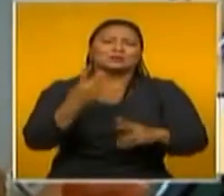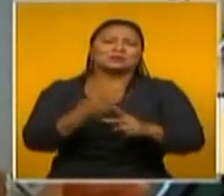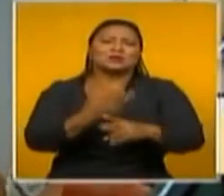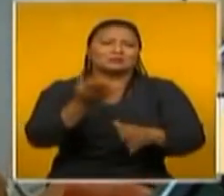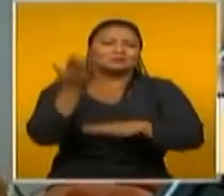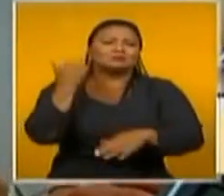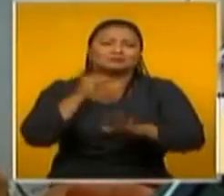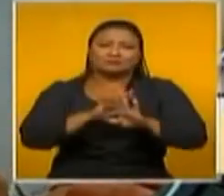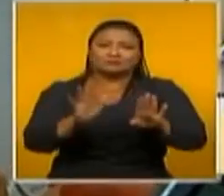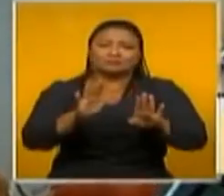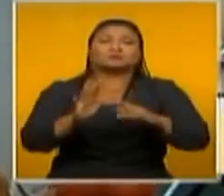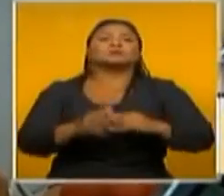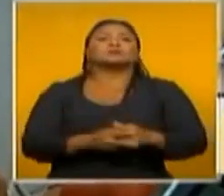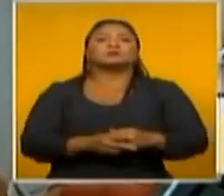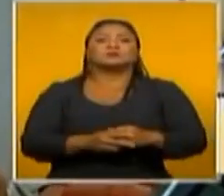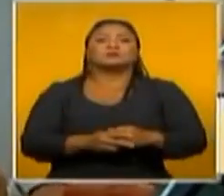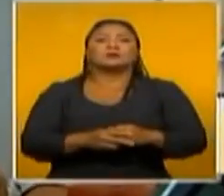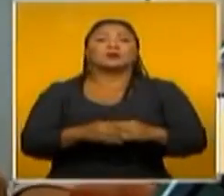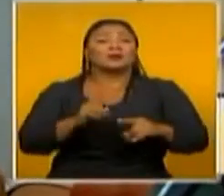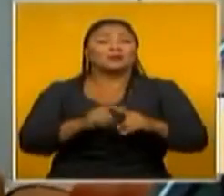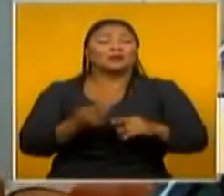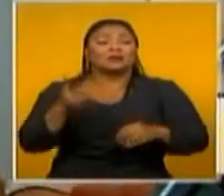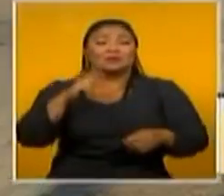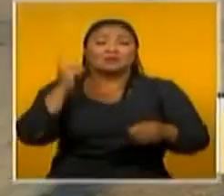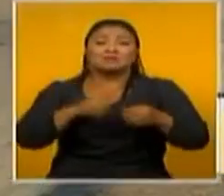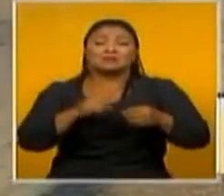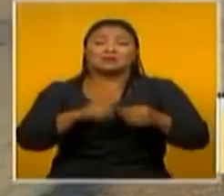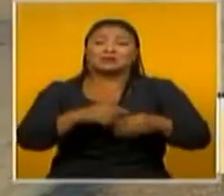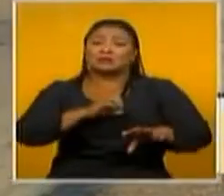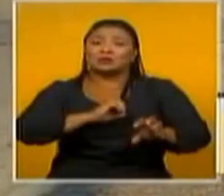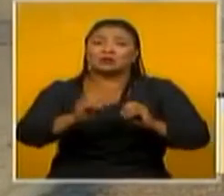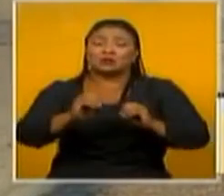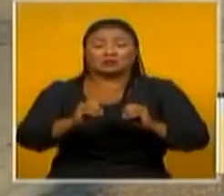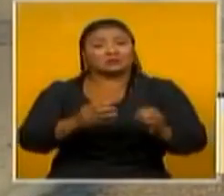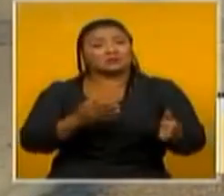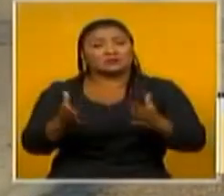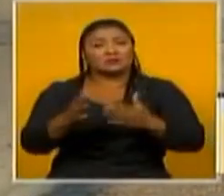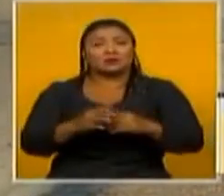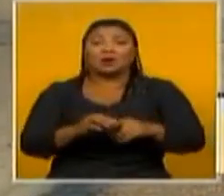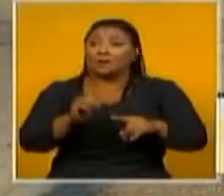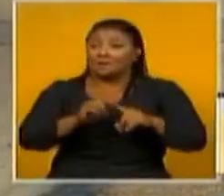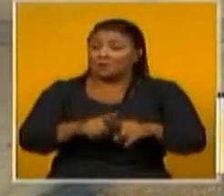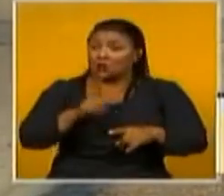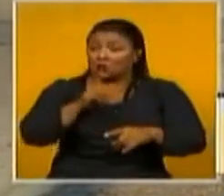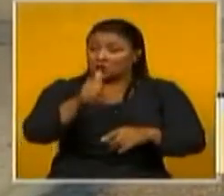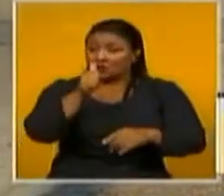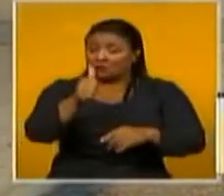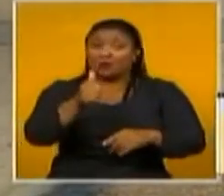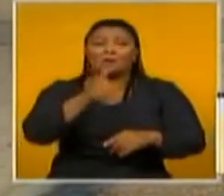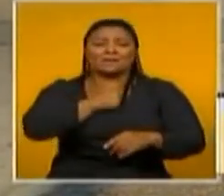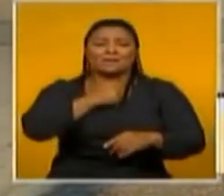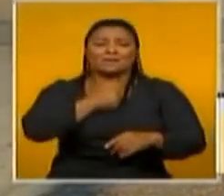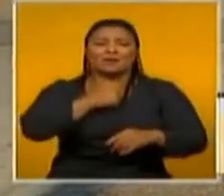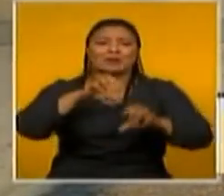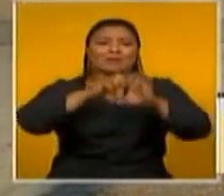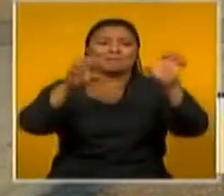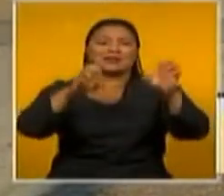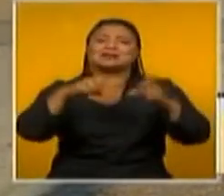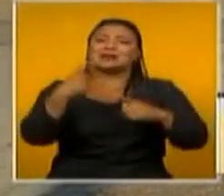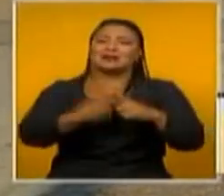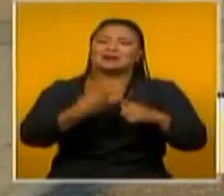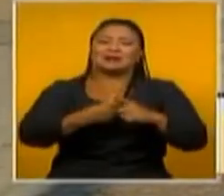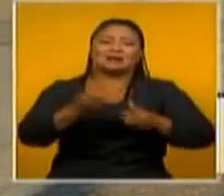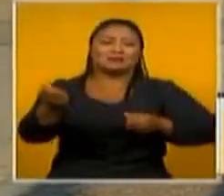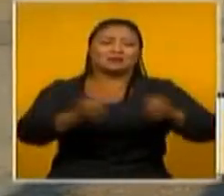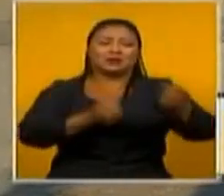también participa dentro de esta organización. Lo cierto es que si usted es propietario de una empresa de alquiler de vehículos,